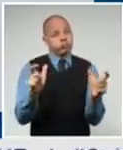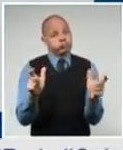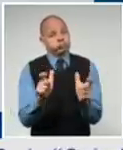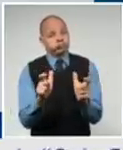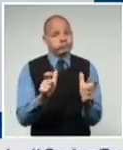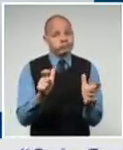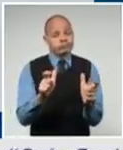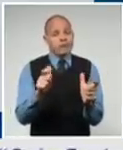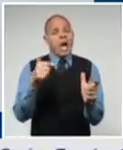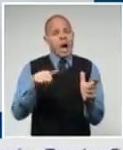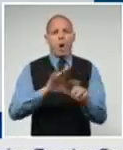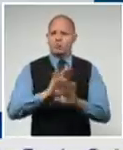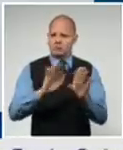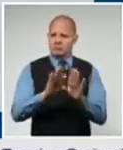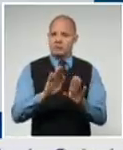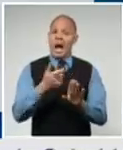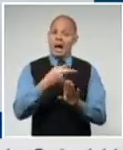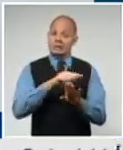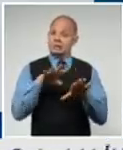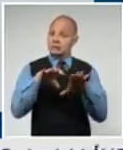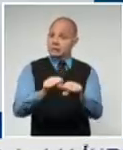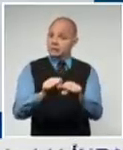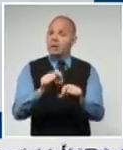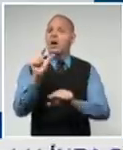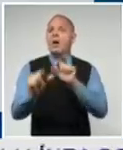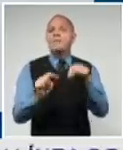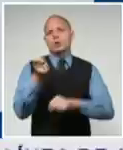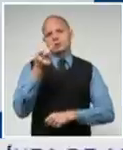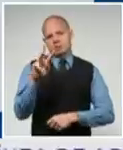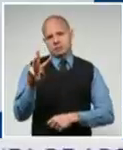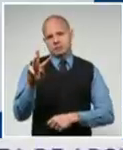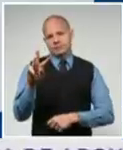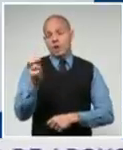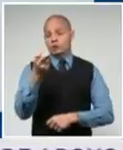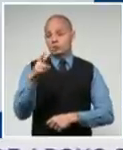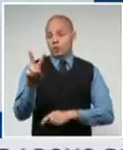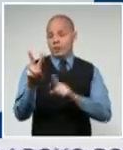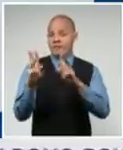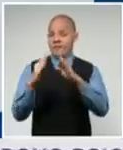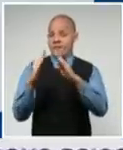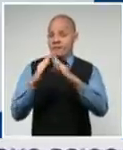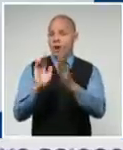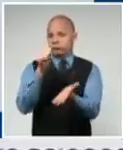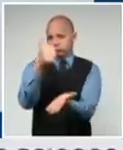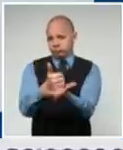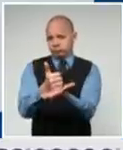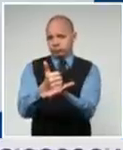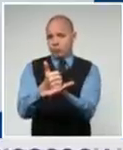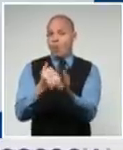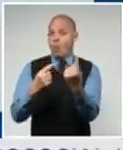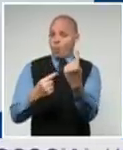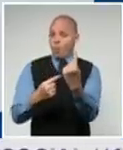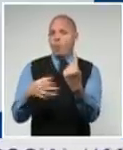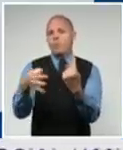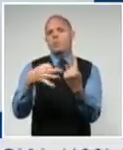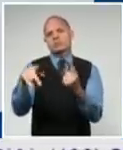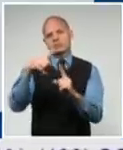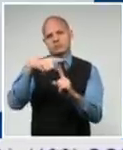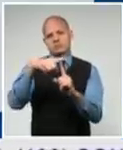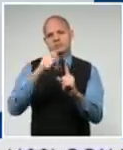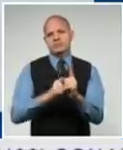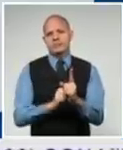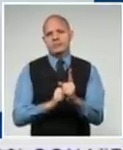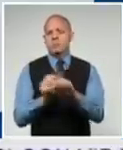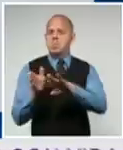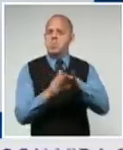diagnosticado 13, 12 del municipio Santi Espíritu y uno del municipio Trinidad. Y por último, de